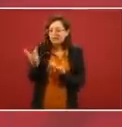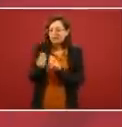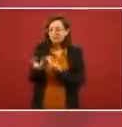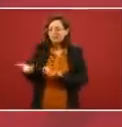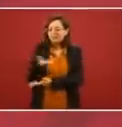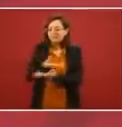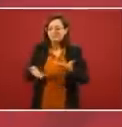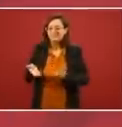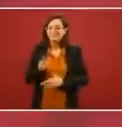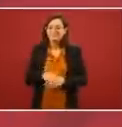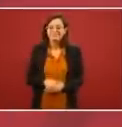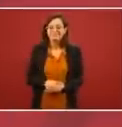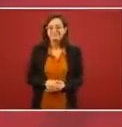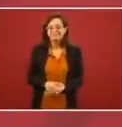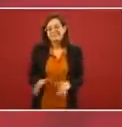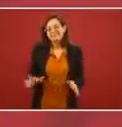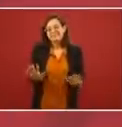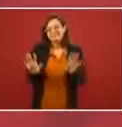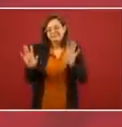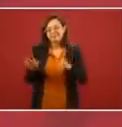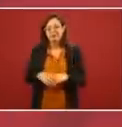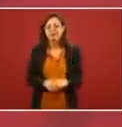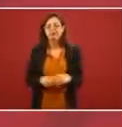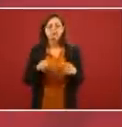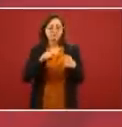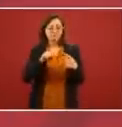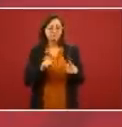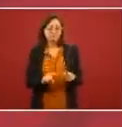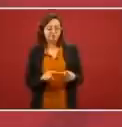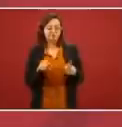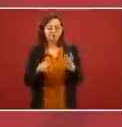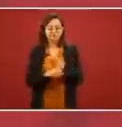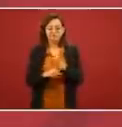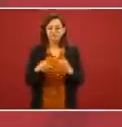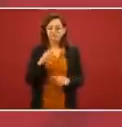Miren, dos cosas. Primero,